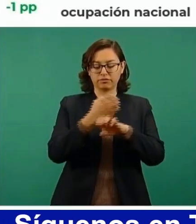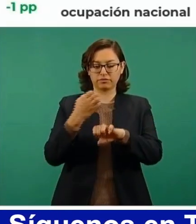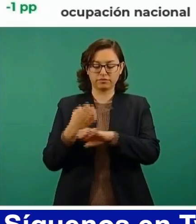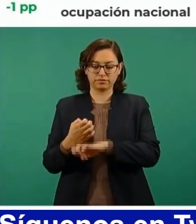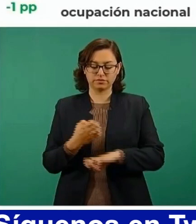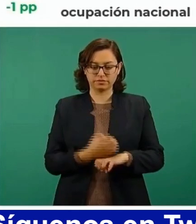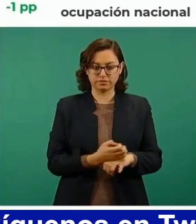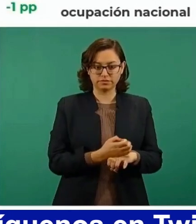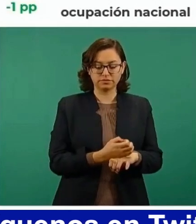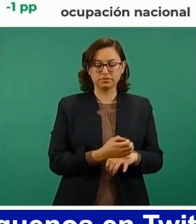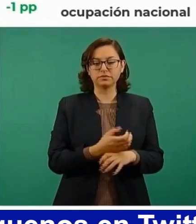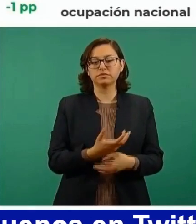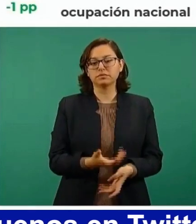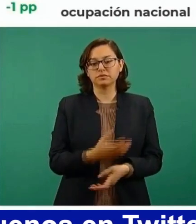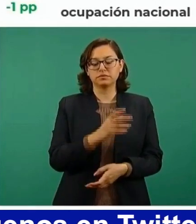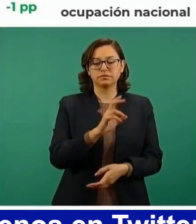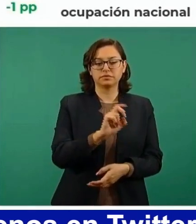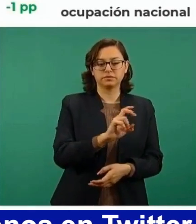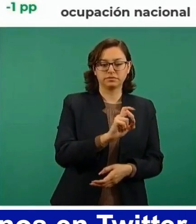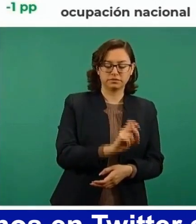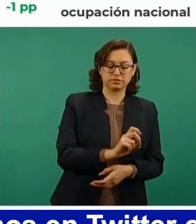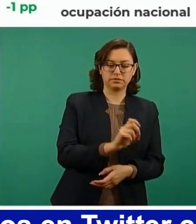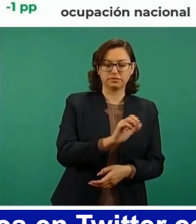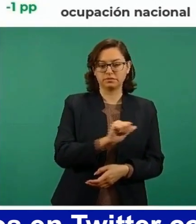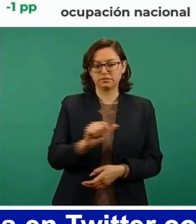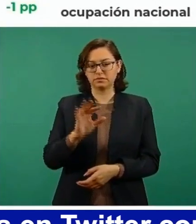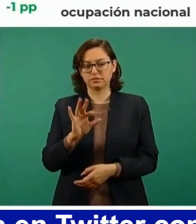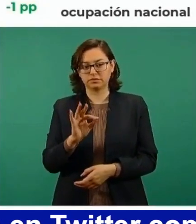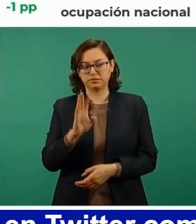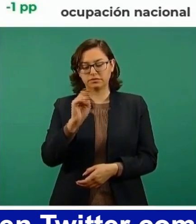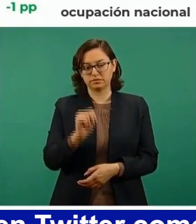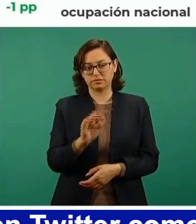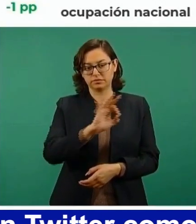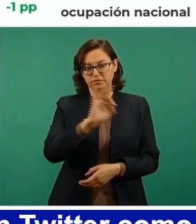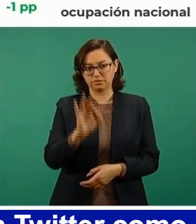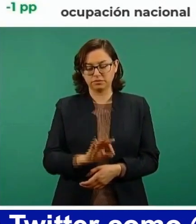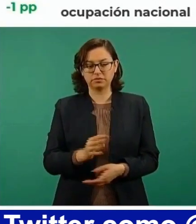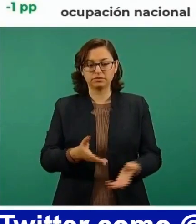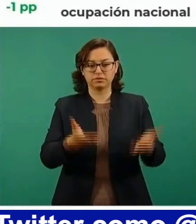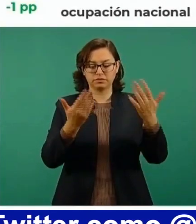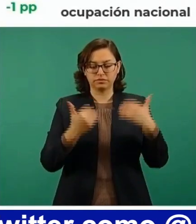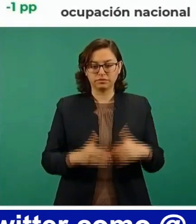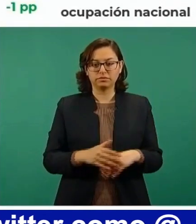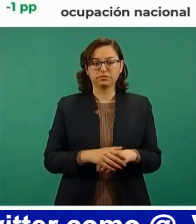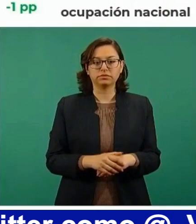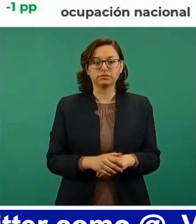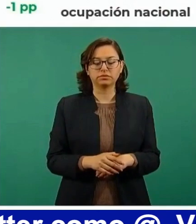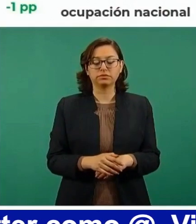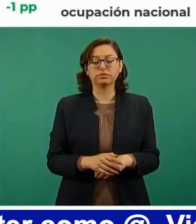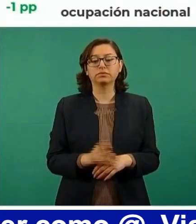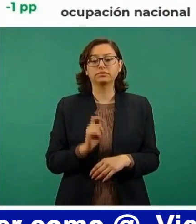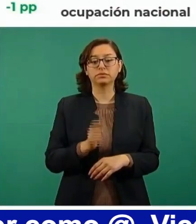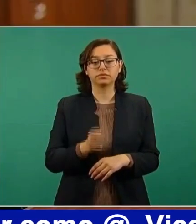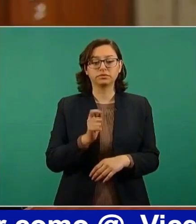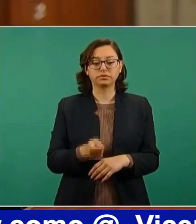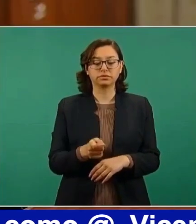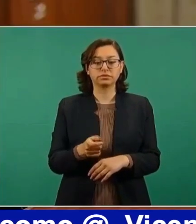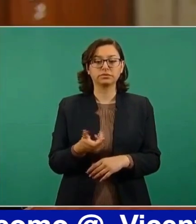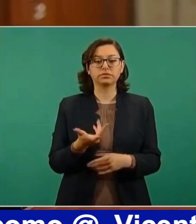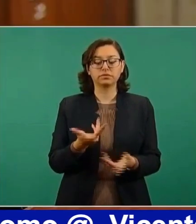y 26 estados con menos del 30%, lo que da lugar a que hoy o ayer